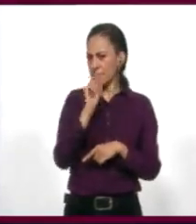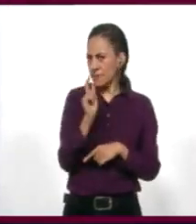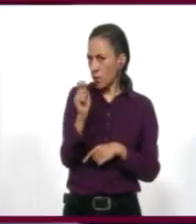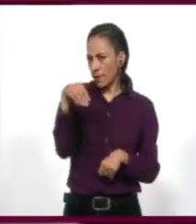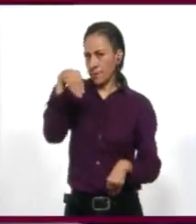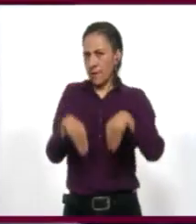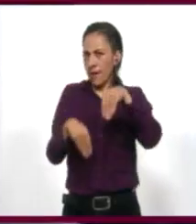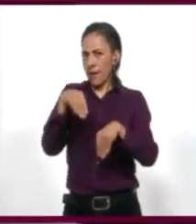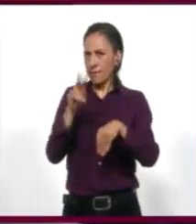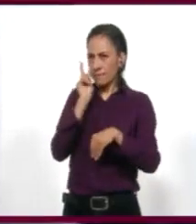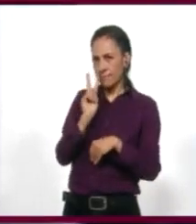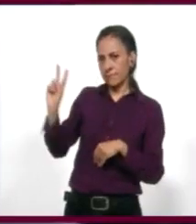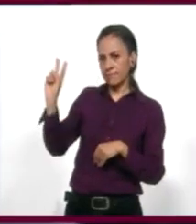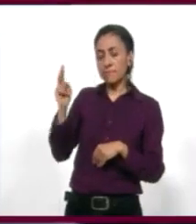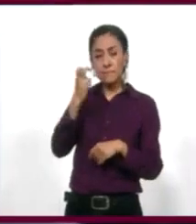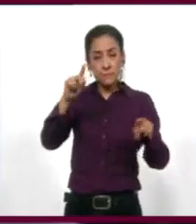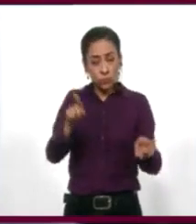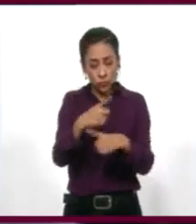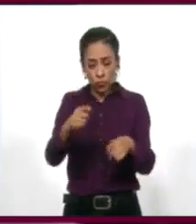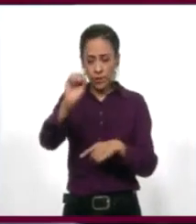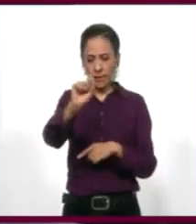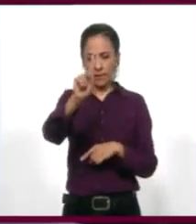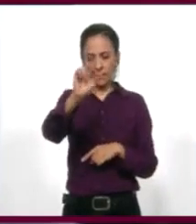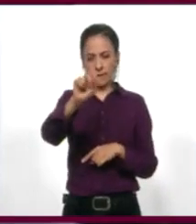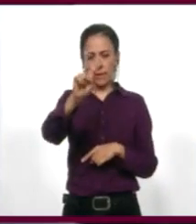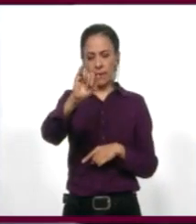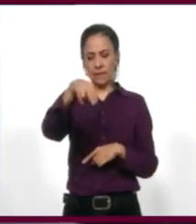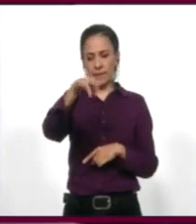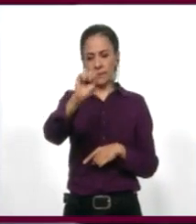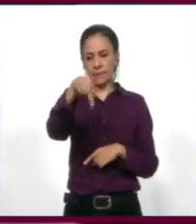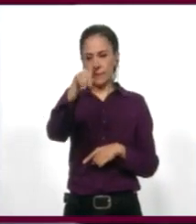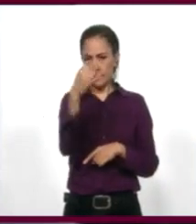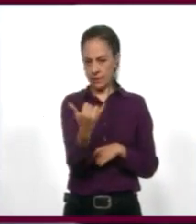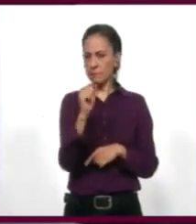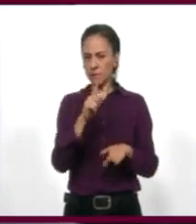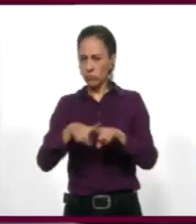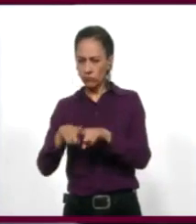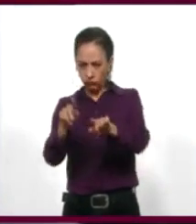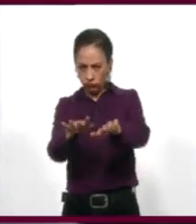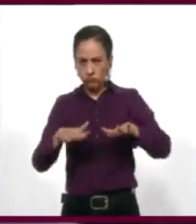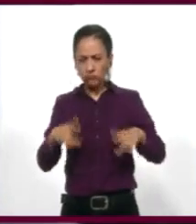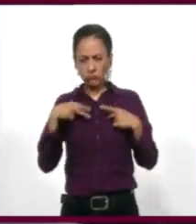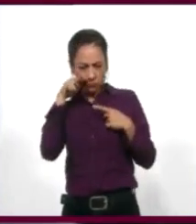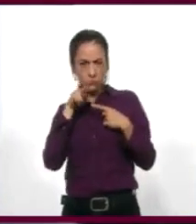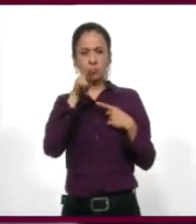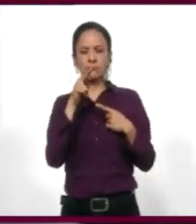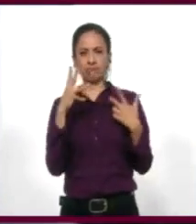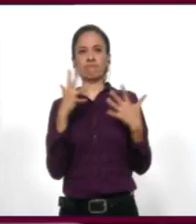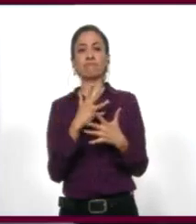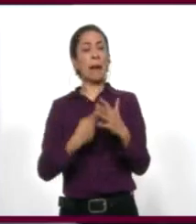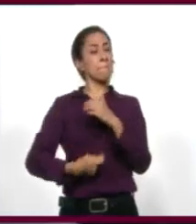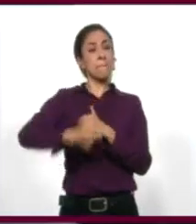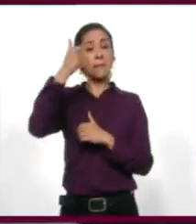más. Esta música de Stravinsky, la coreografía, provocó un choque en el público desde que se presentó por